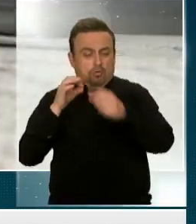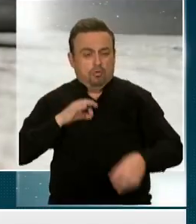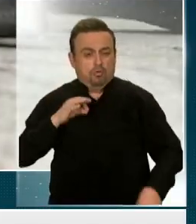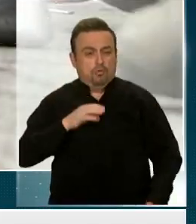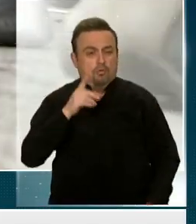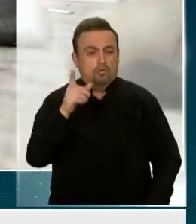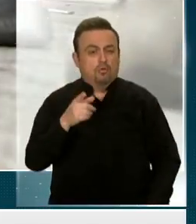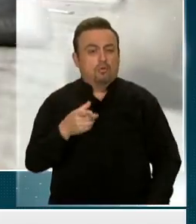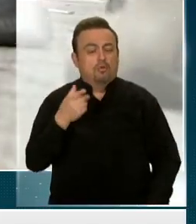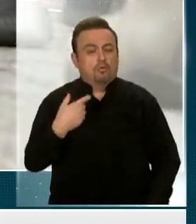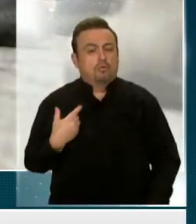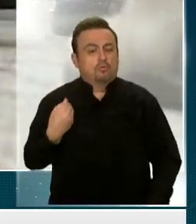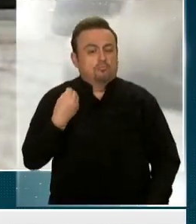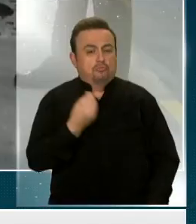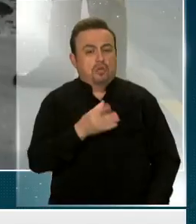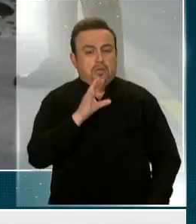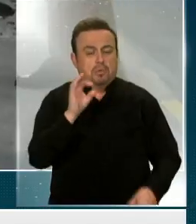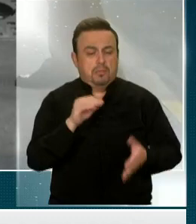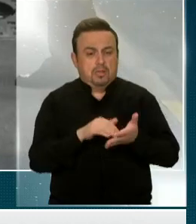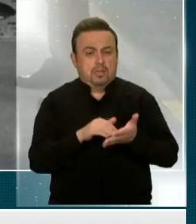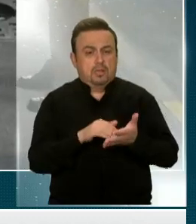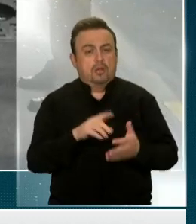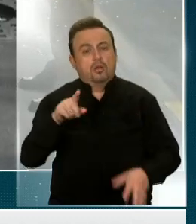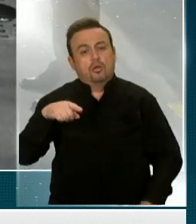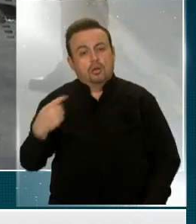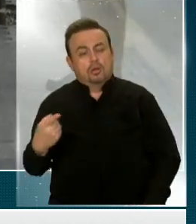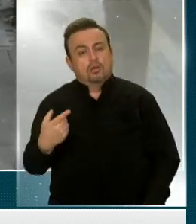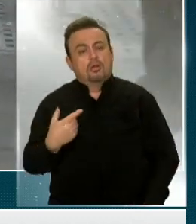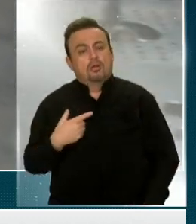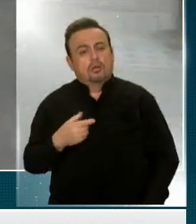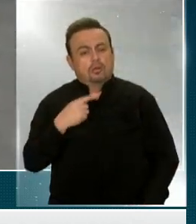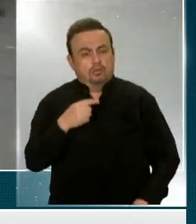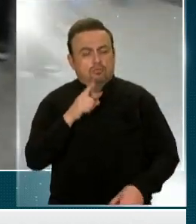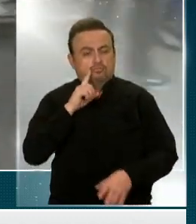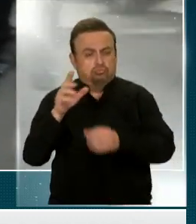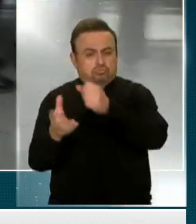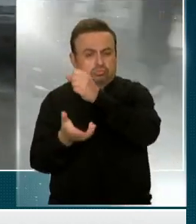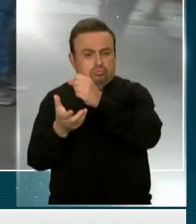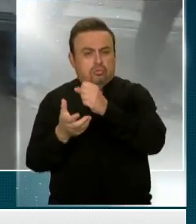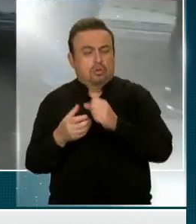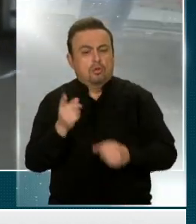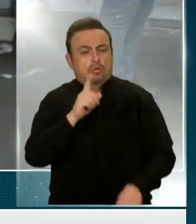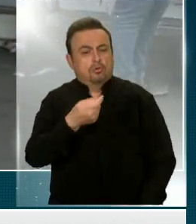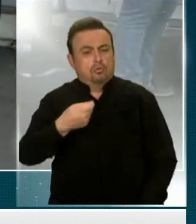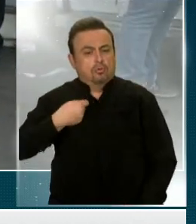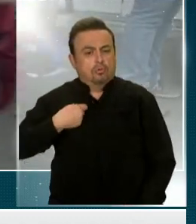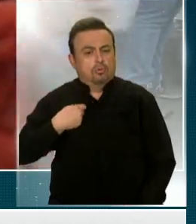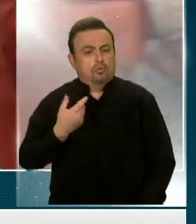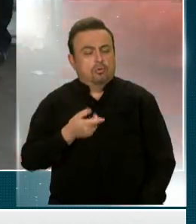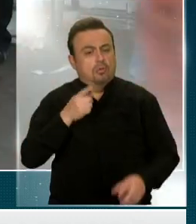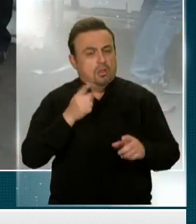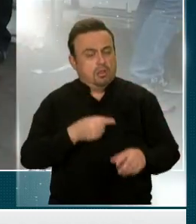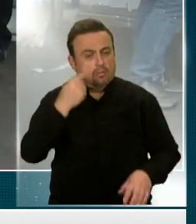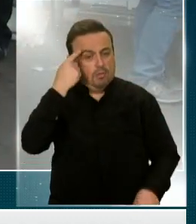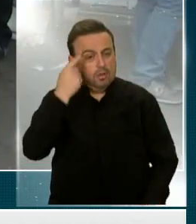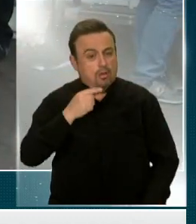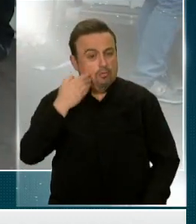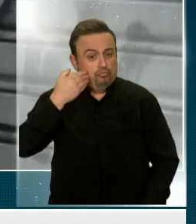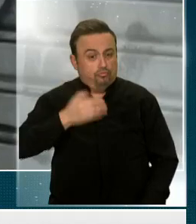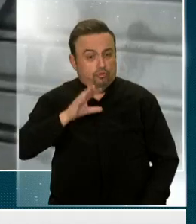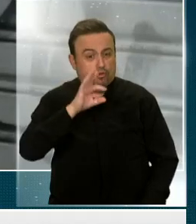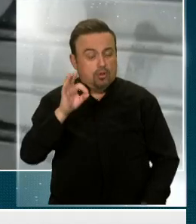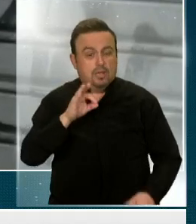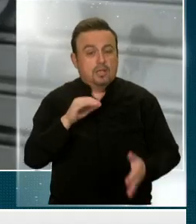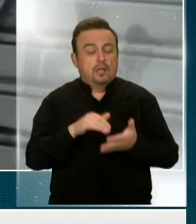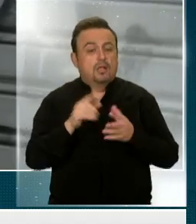fondos en la AFP, vaya a recibir 500.000 pesos y una persona que tiene fondos no recibe ese bono? Hay que considerar que el bono, los